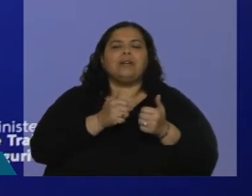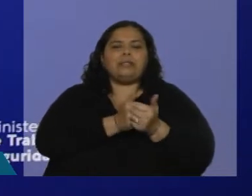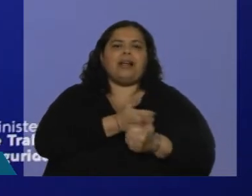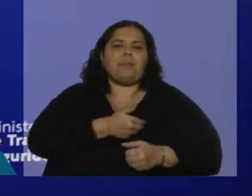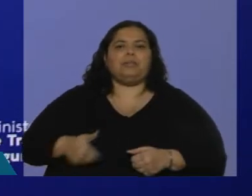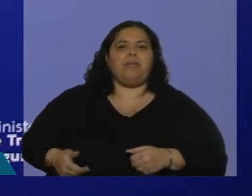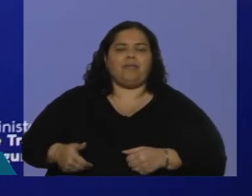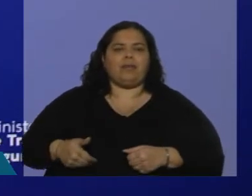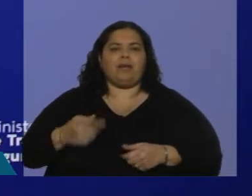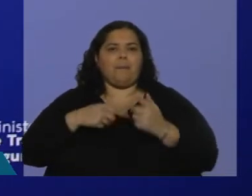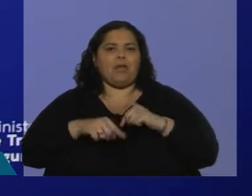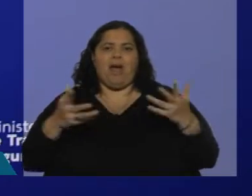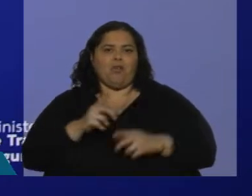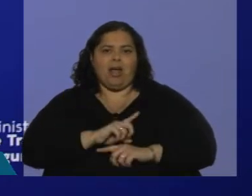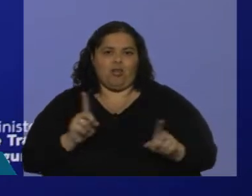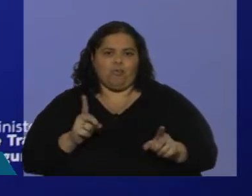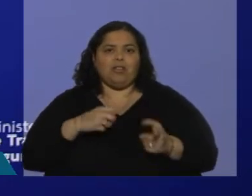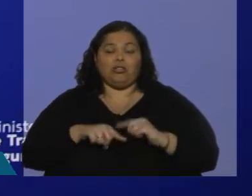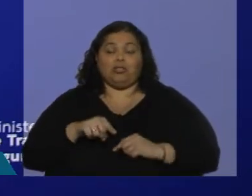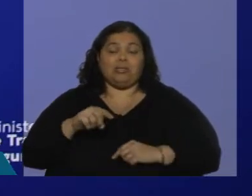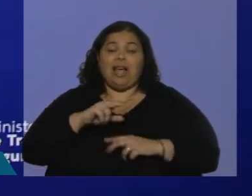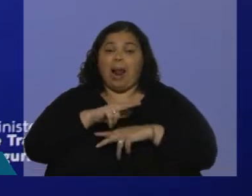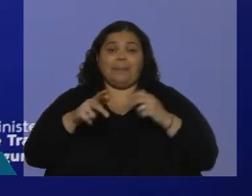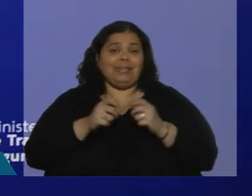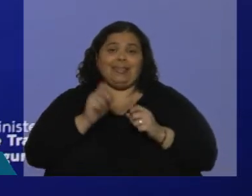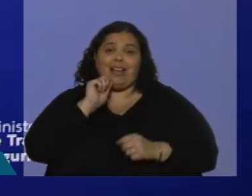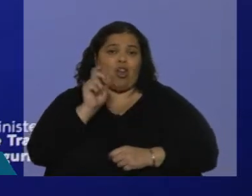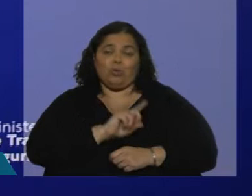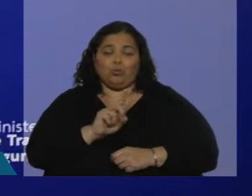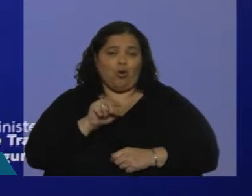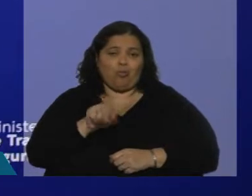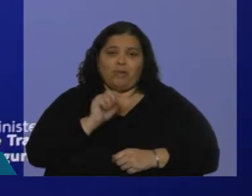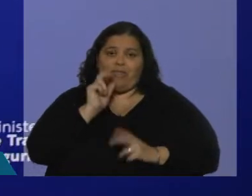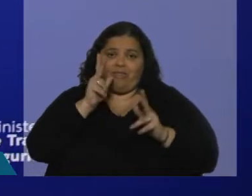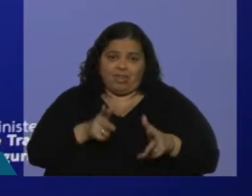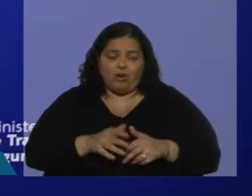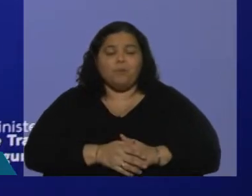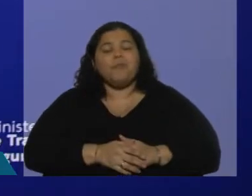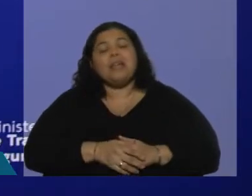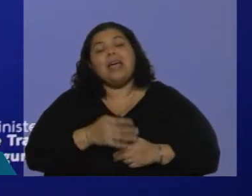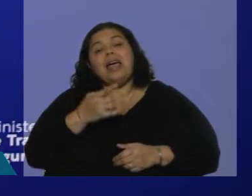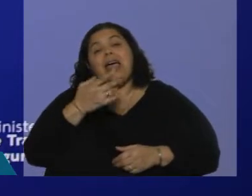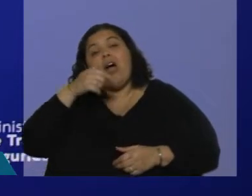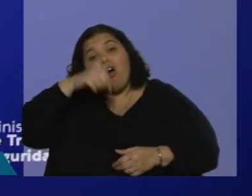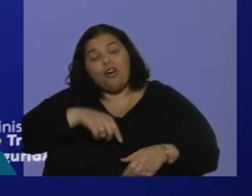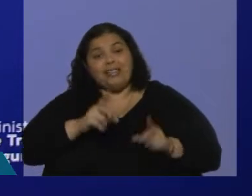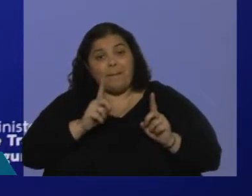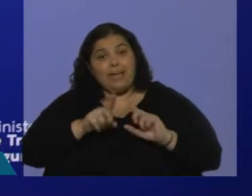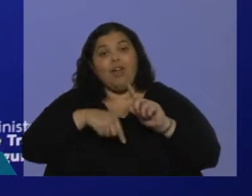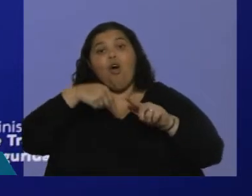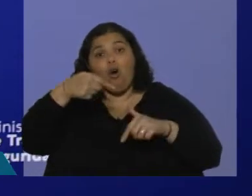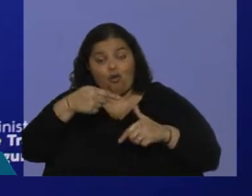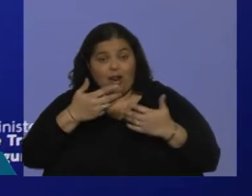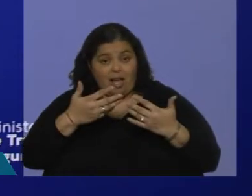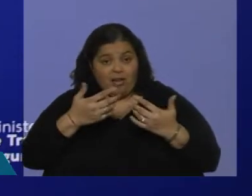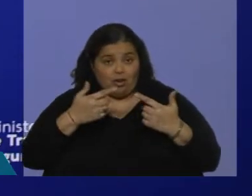cayó bien hoy también hubo otra señal que fue el la presentación de algunos resultados